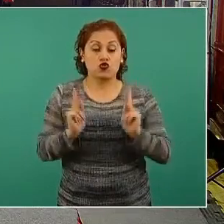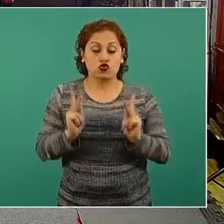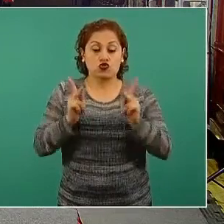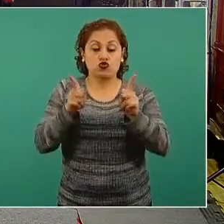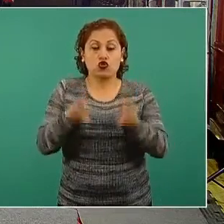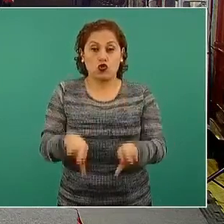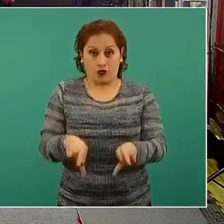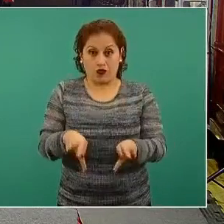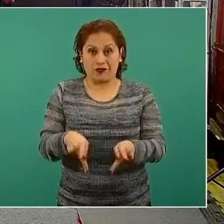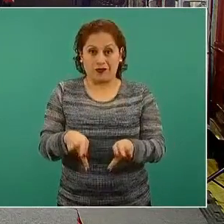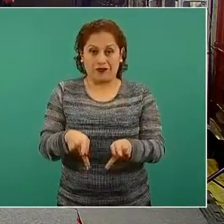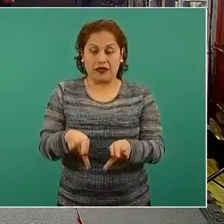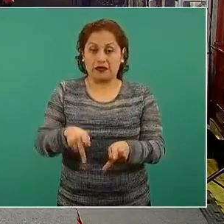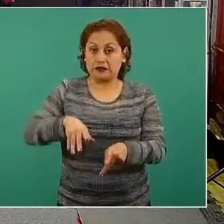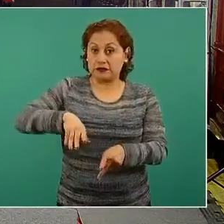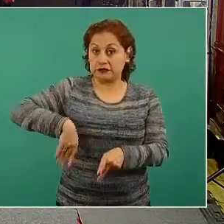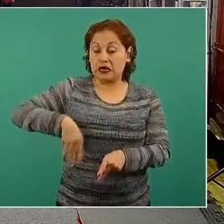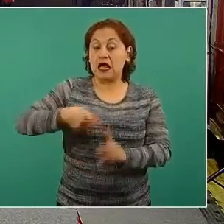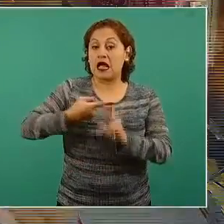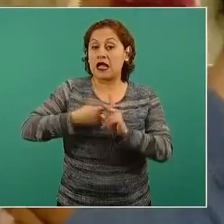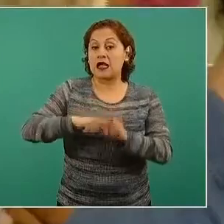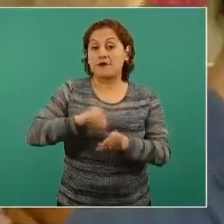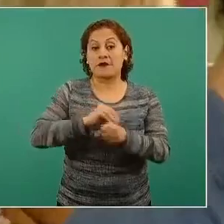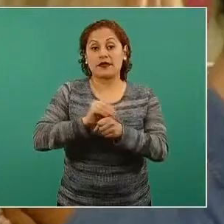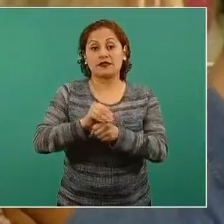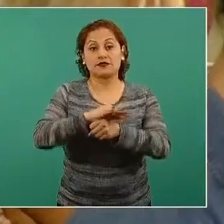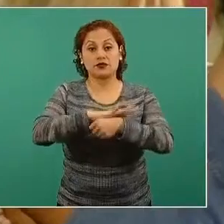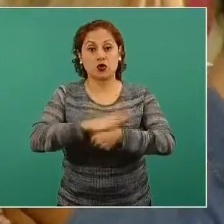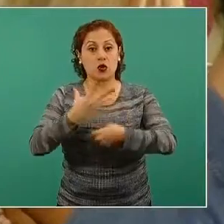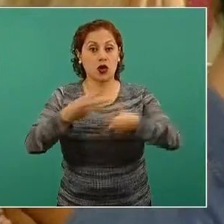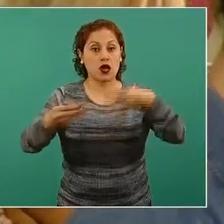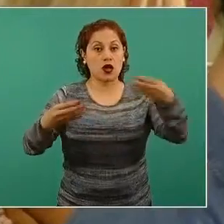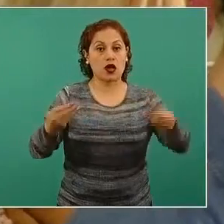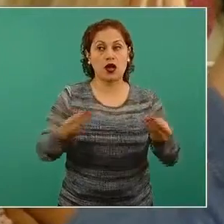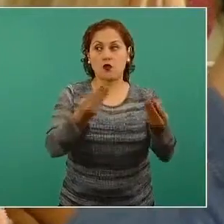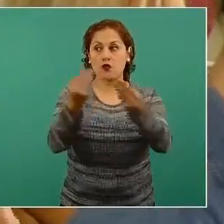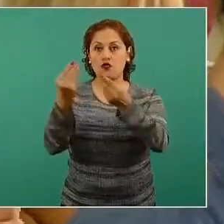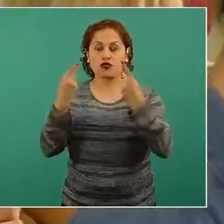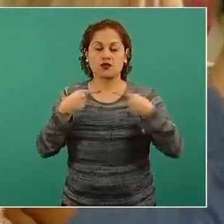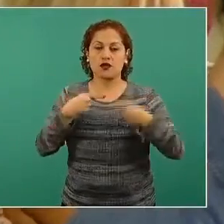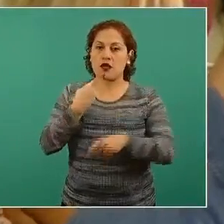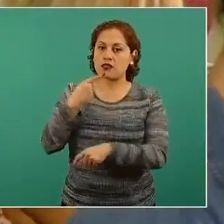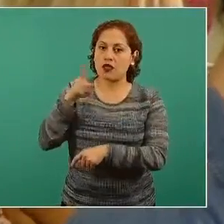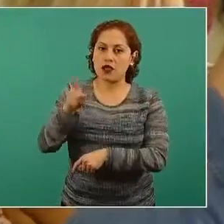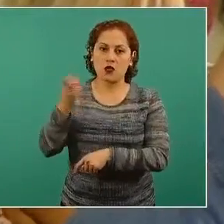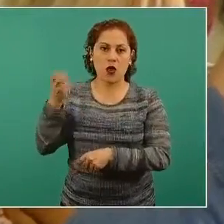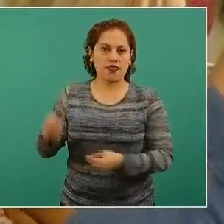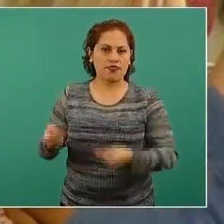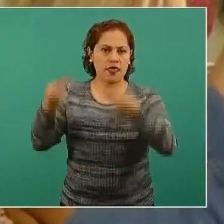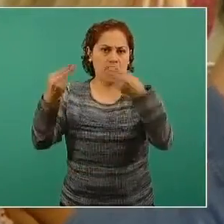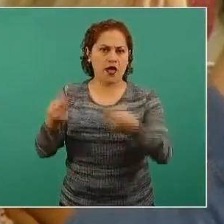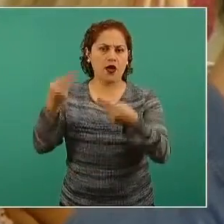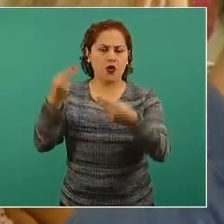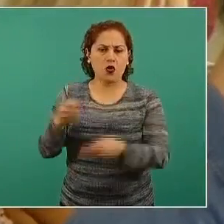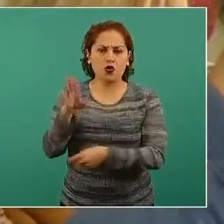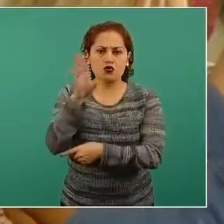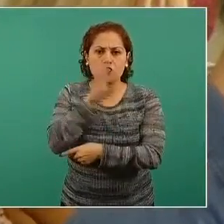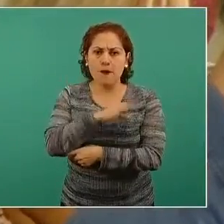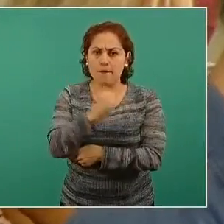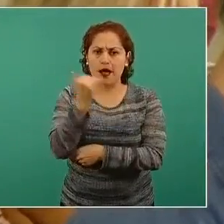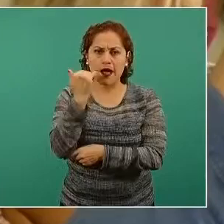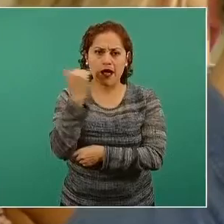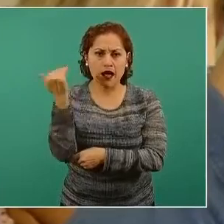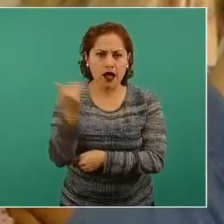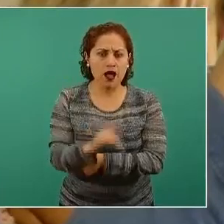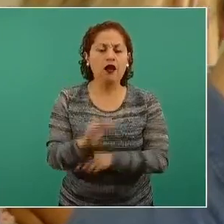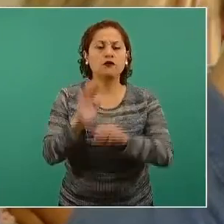hubo muchísimas quejas y denuncias sobre el servicio que daban este tipo de agencias o corporativos funerarios.